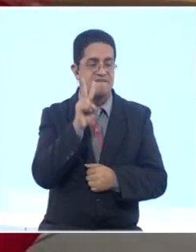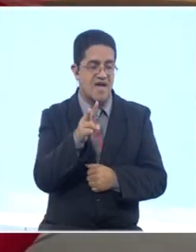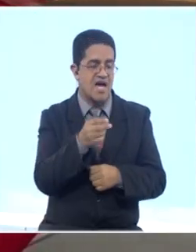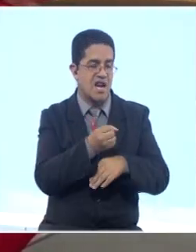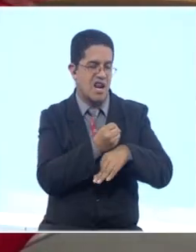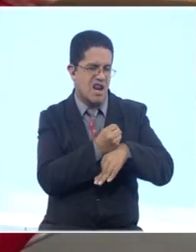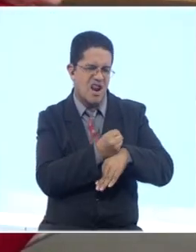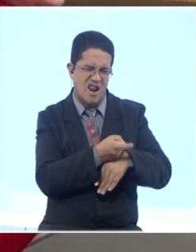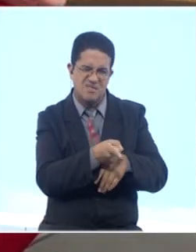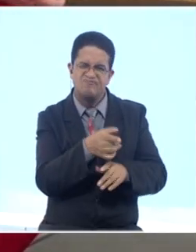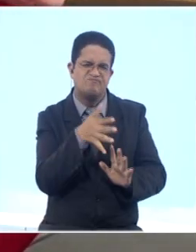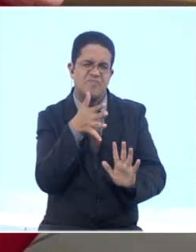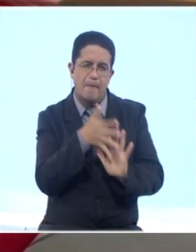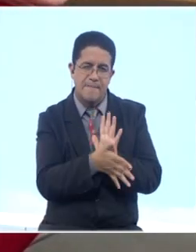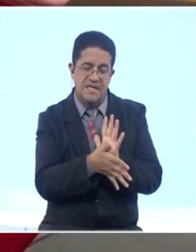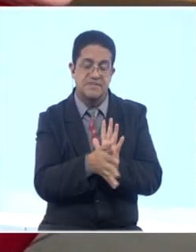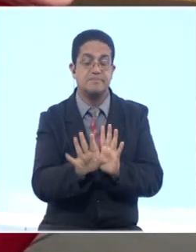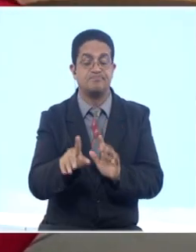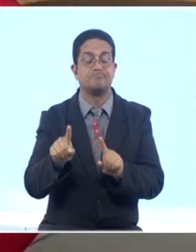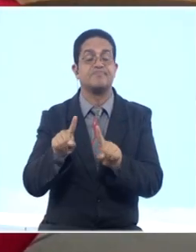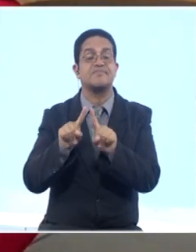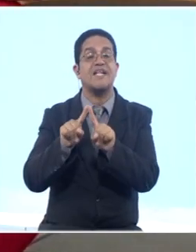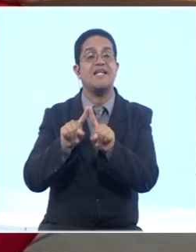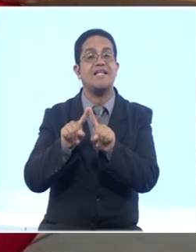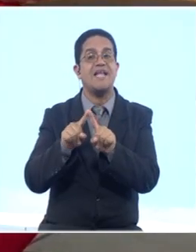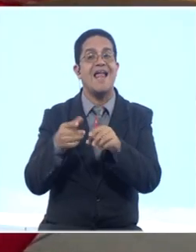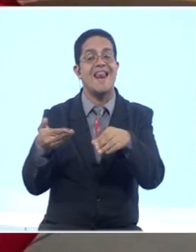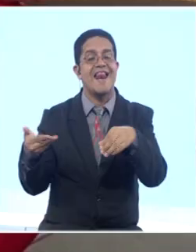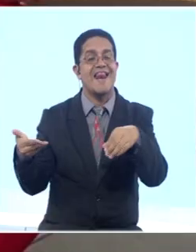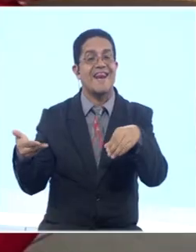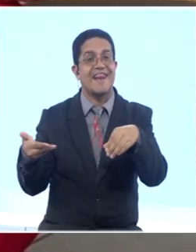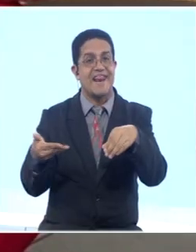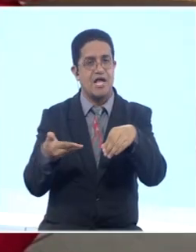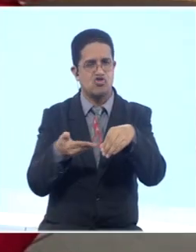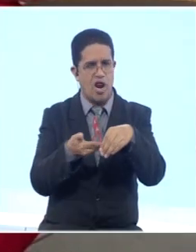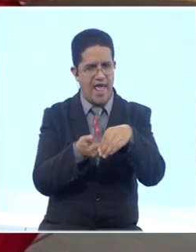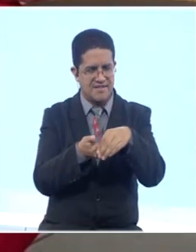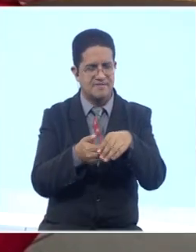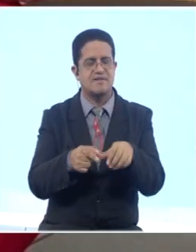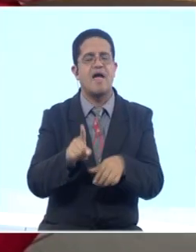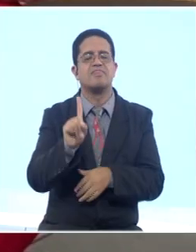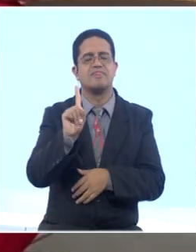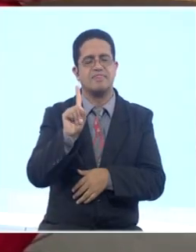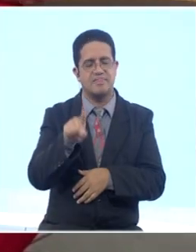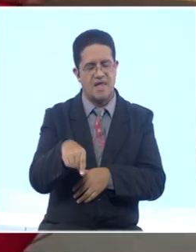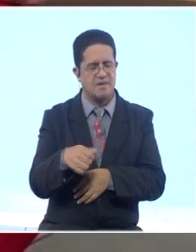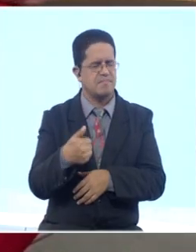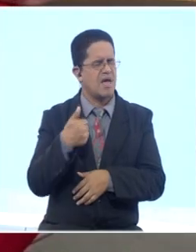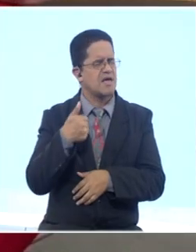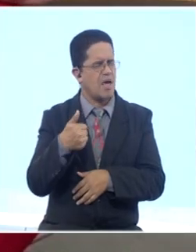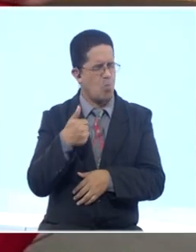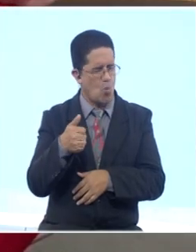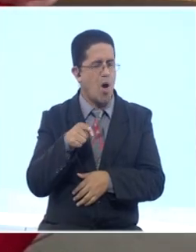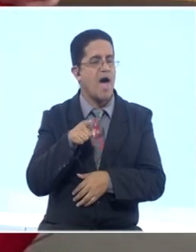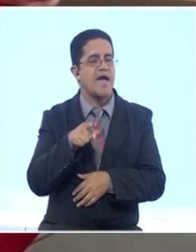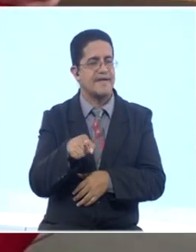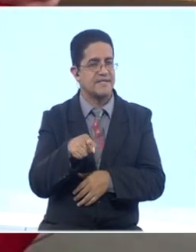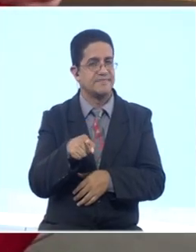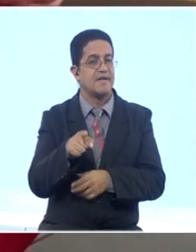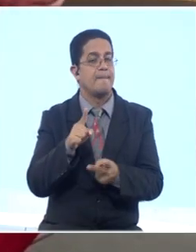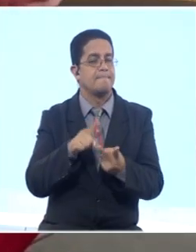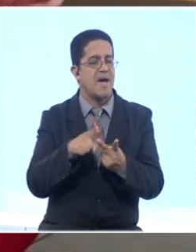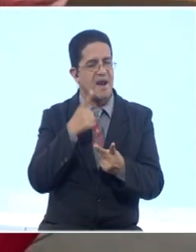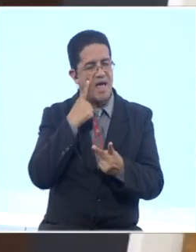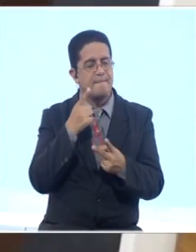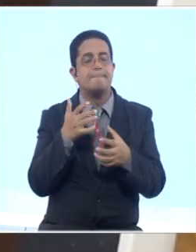lo que le ocurre al paciente. En resonancia, por ejemplo, también es muy buena para tejidos blandos, para